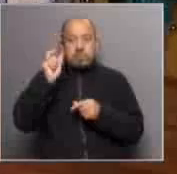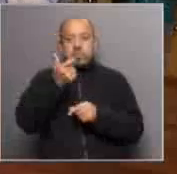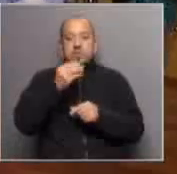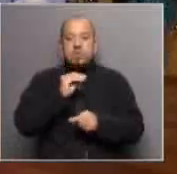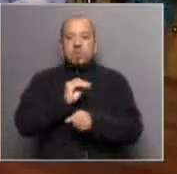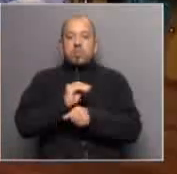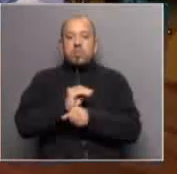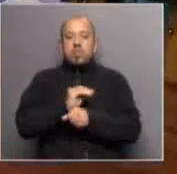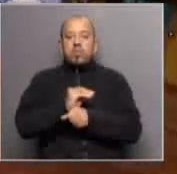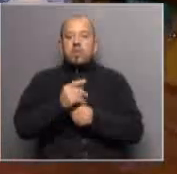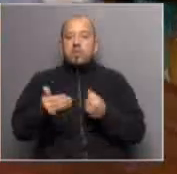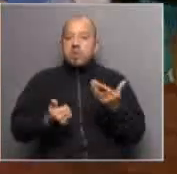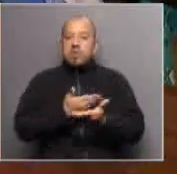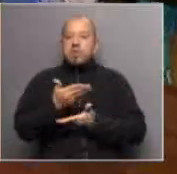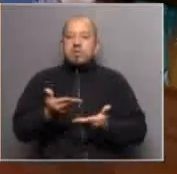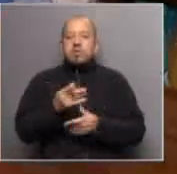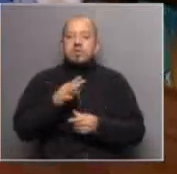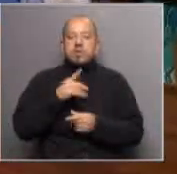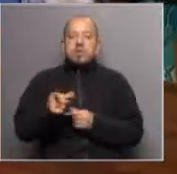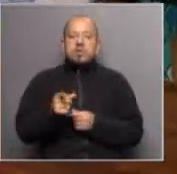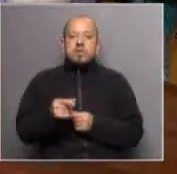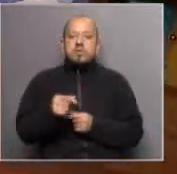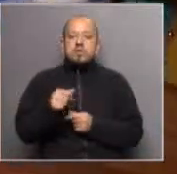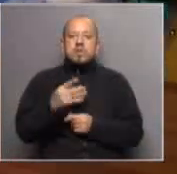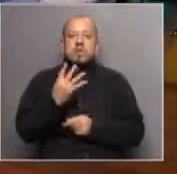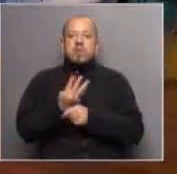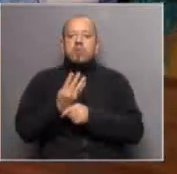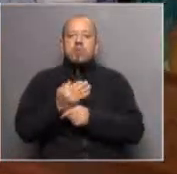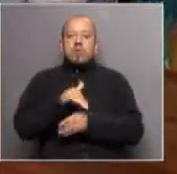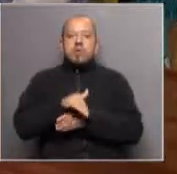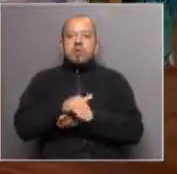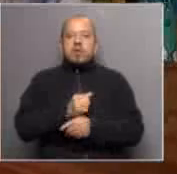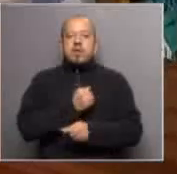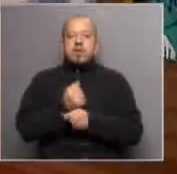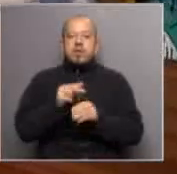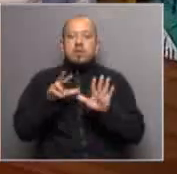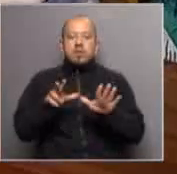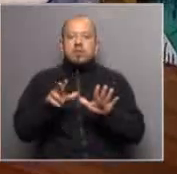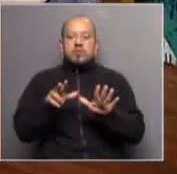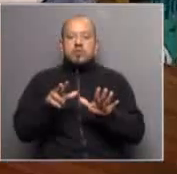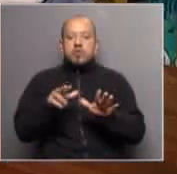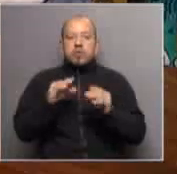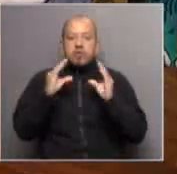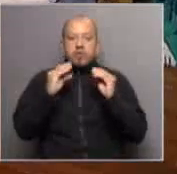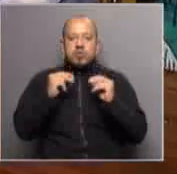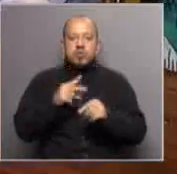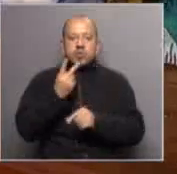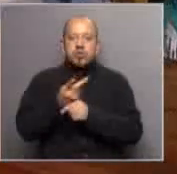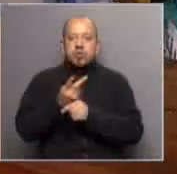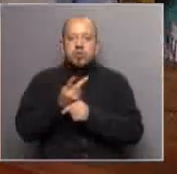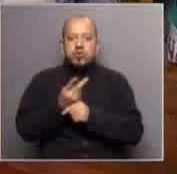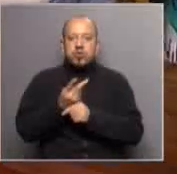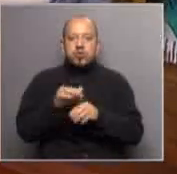la convivencia con los vecinos, tenemos una promo a partir de las 4 de la tarde hasta las 8 de la noche de dos pintas, dos pintas de